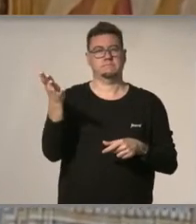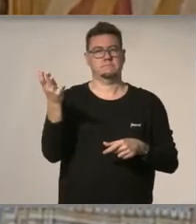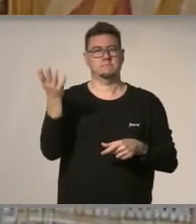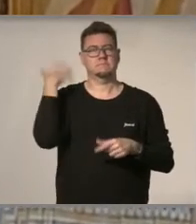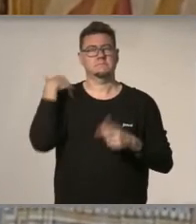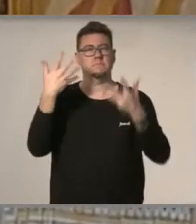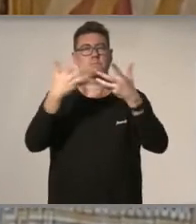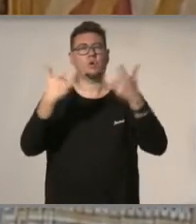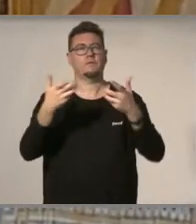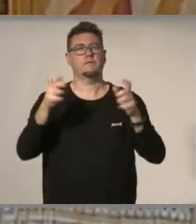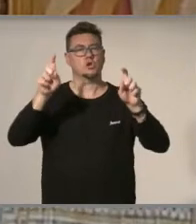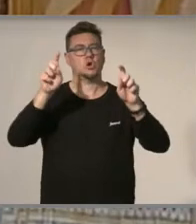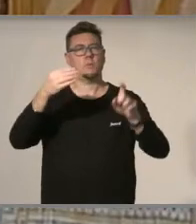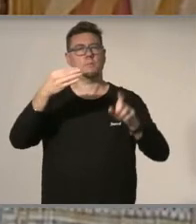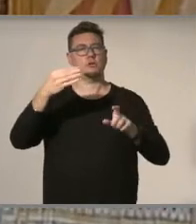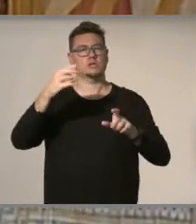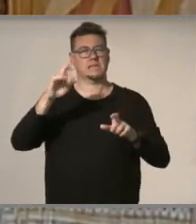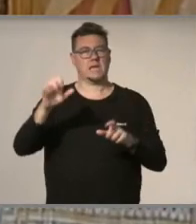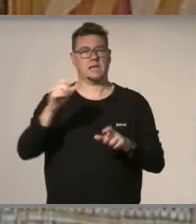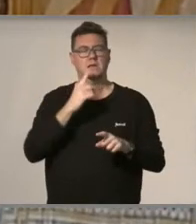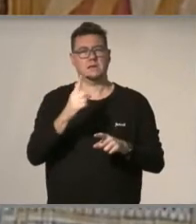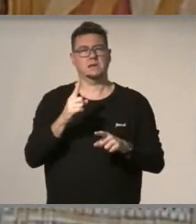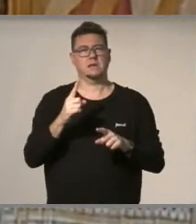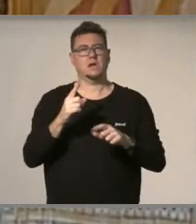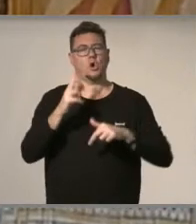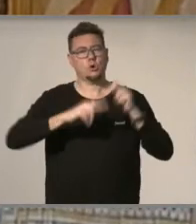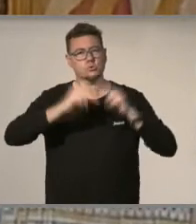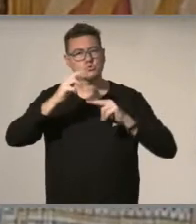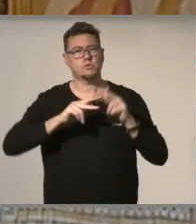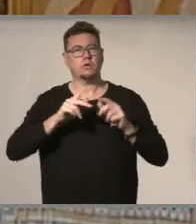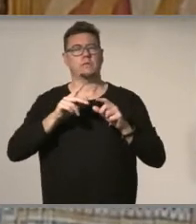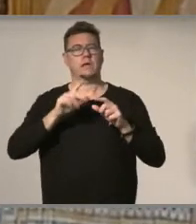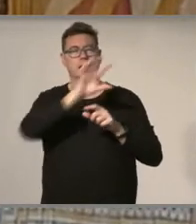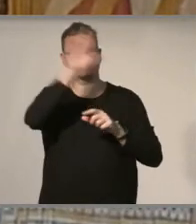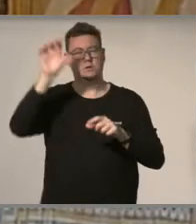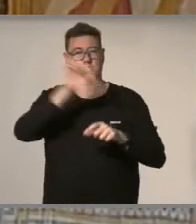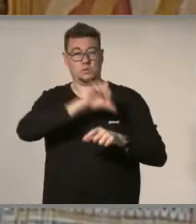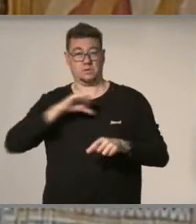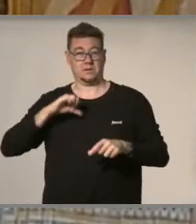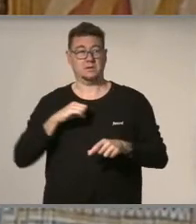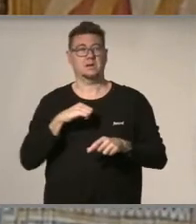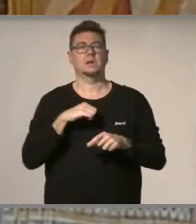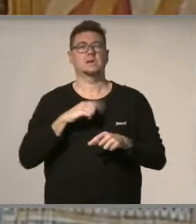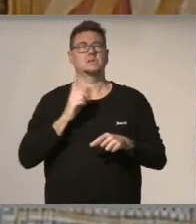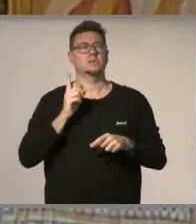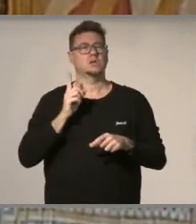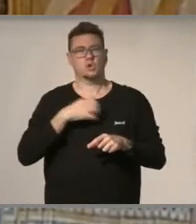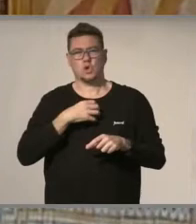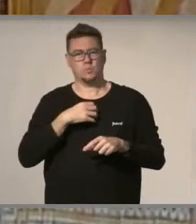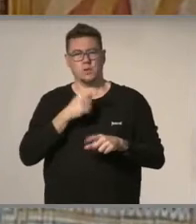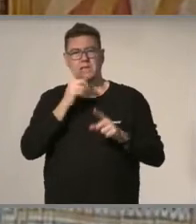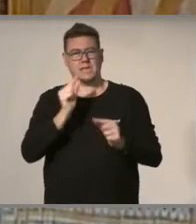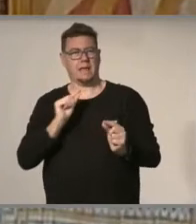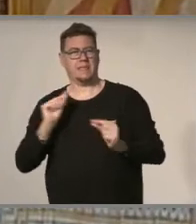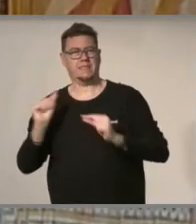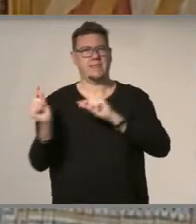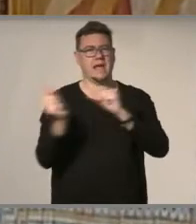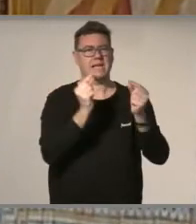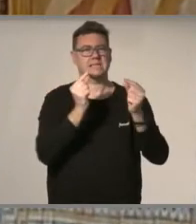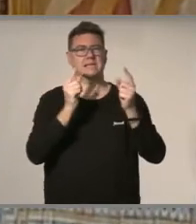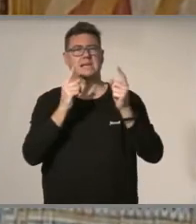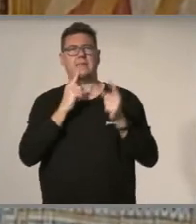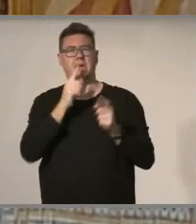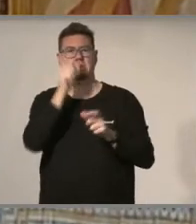Escribió el profesor Broseta: la construcción del Estado de las Autonomías jamás podrá basarse sobre la dialéctica de